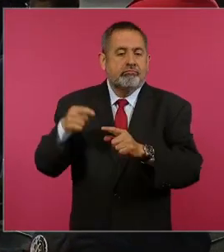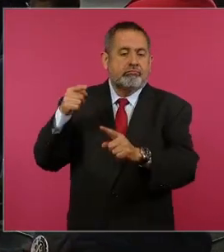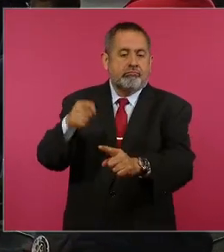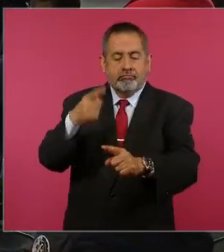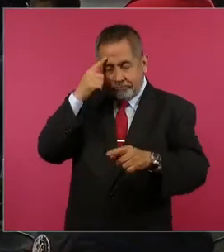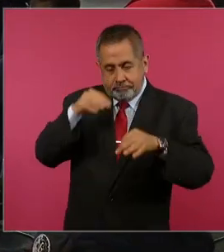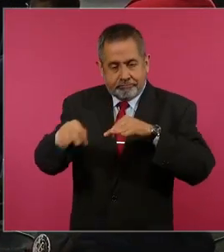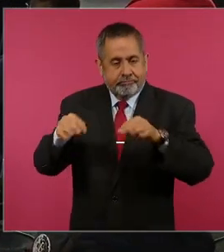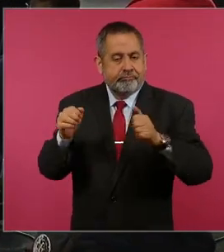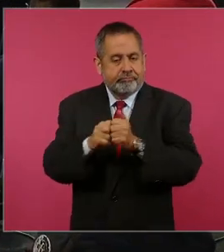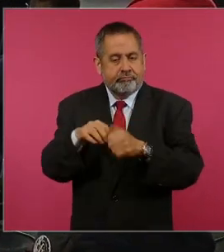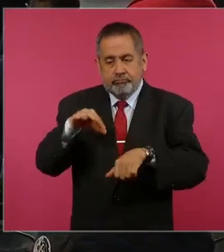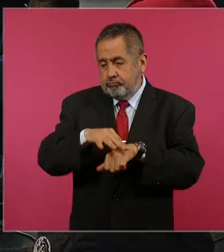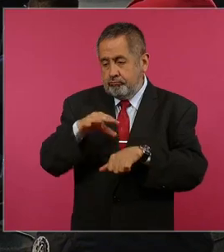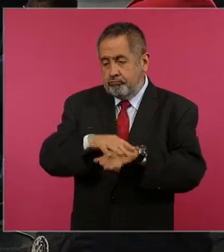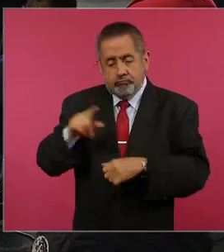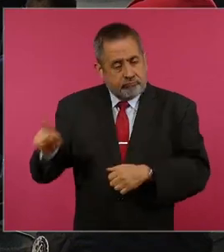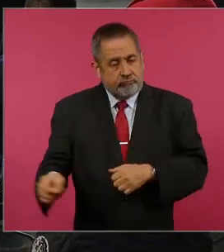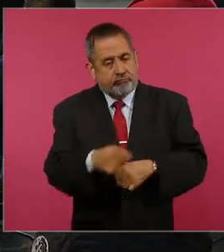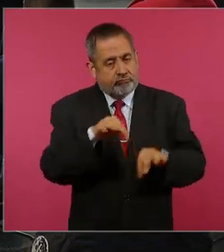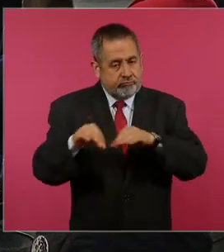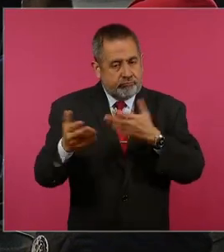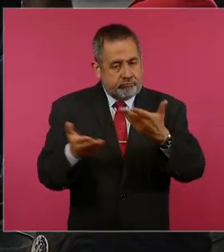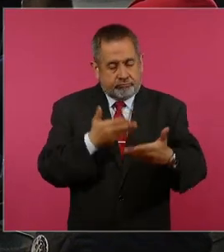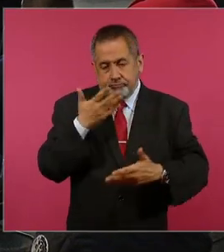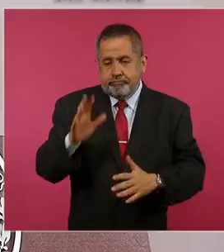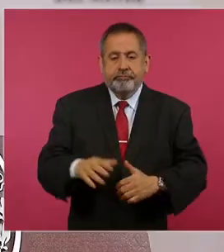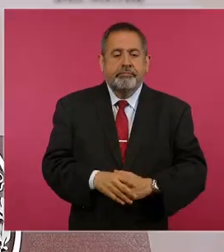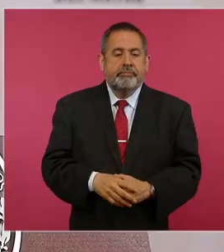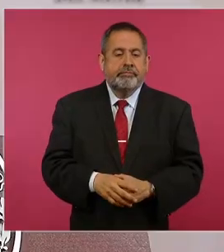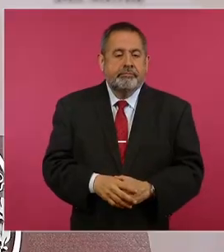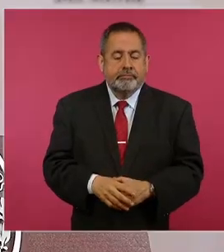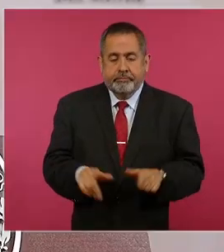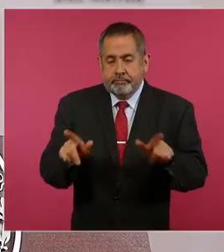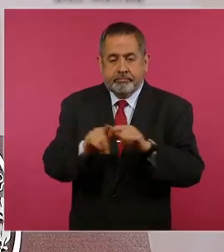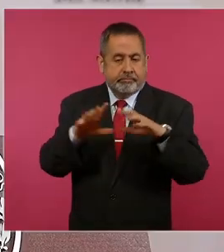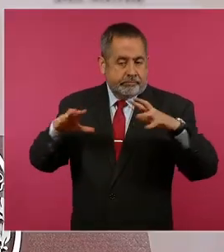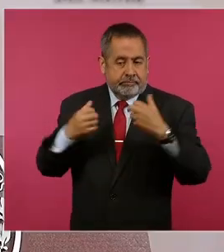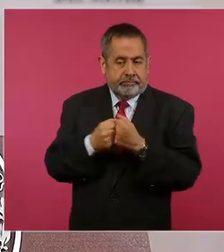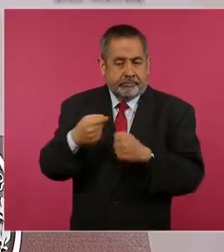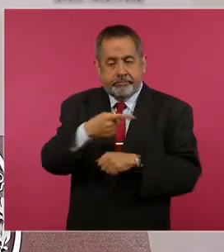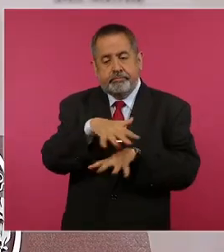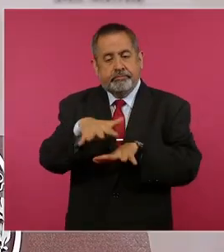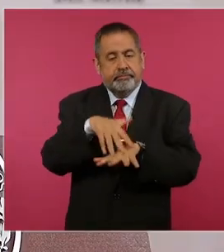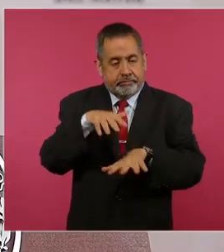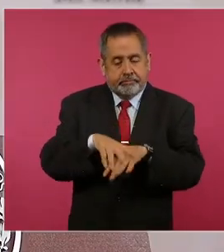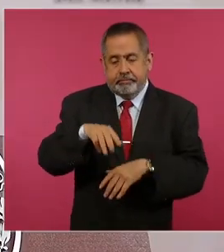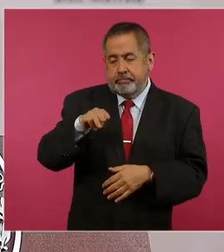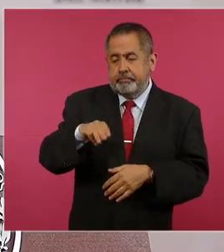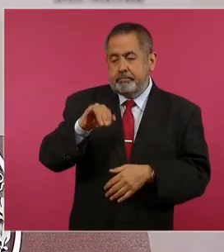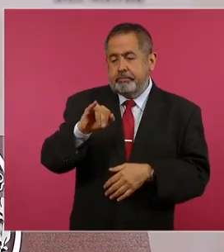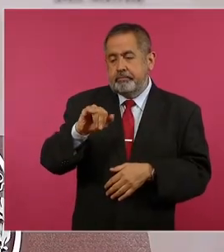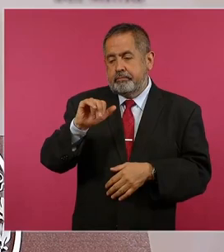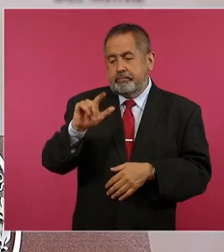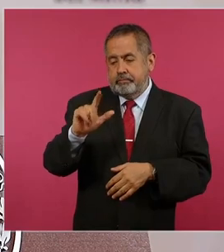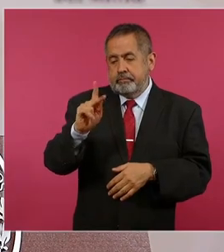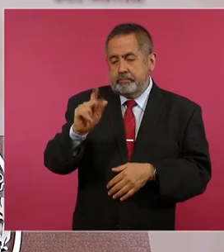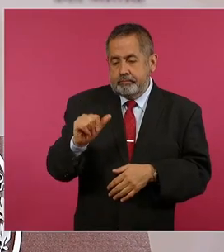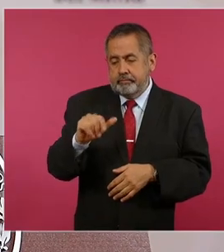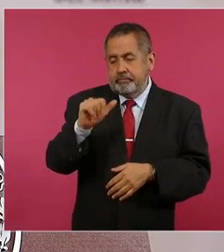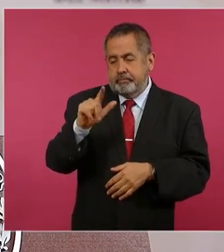para trabajar como médicos generales. En resumen, en la sede de Tlalpan, Milpa